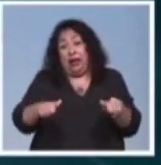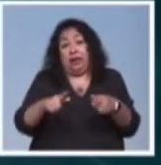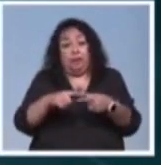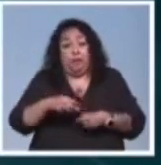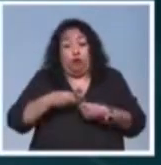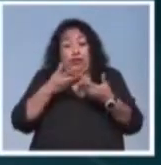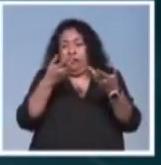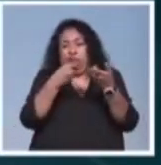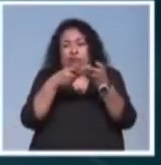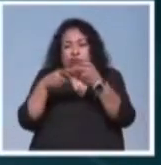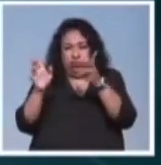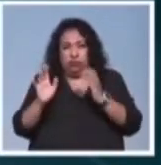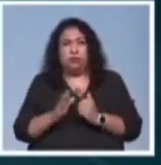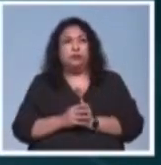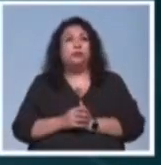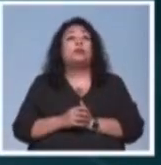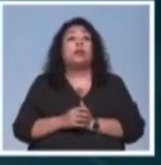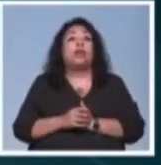por ejemplo, la poesía, etc.